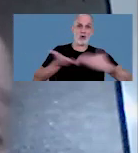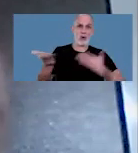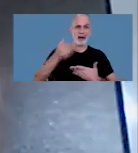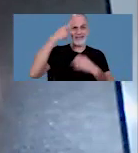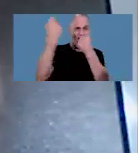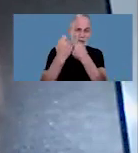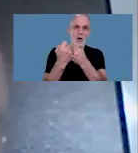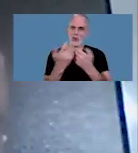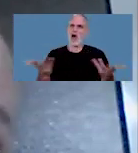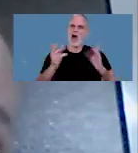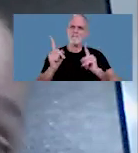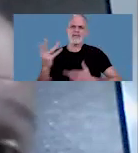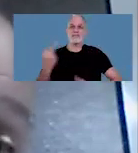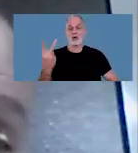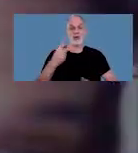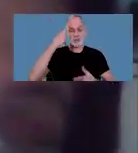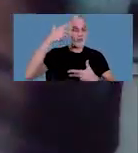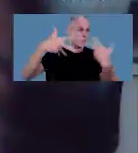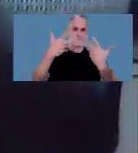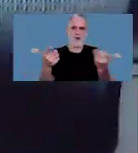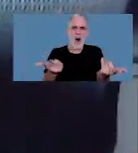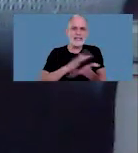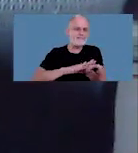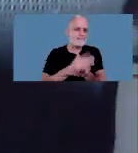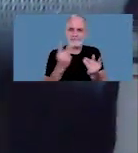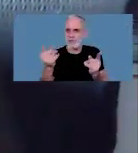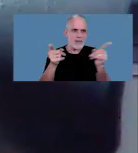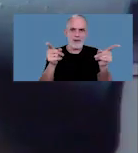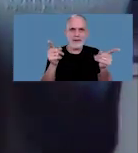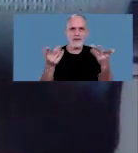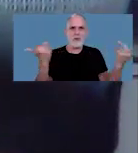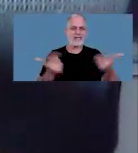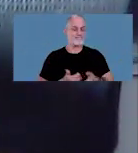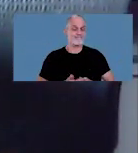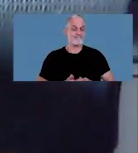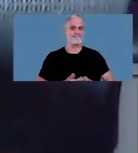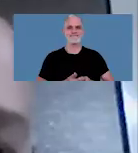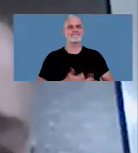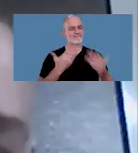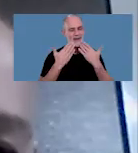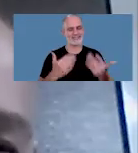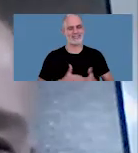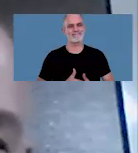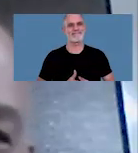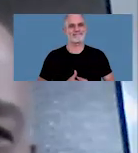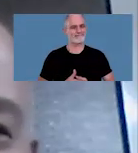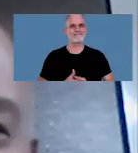ver que estamos en la misma nebulosa. Está Sí, bien. es que no hay nada, Gracias.